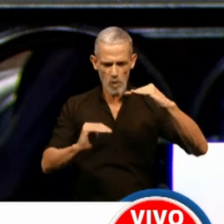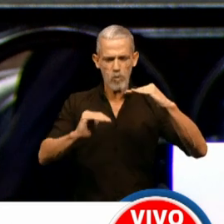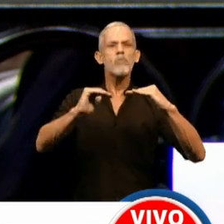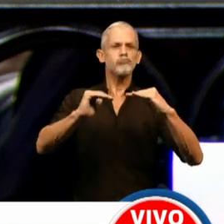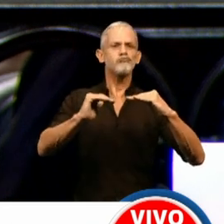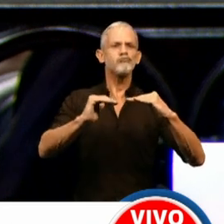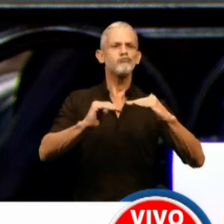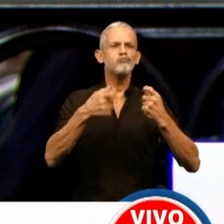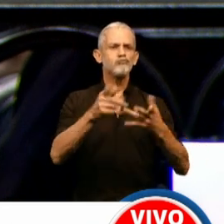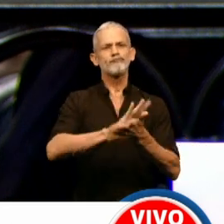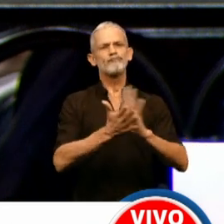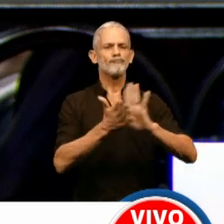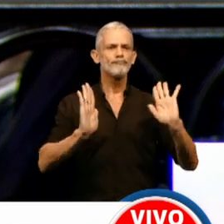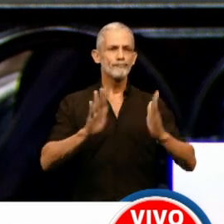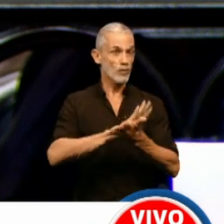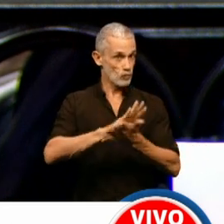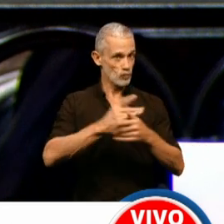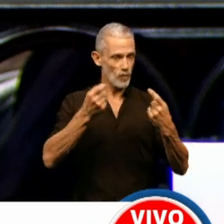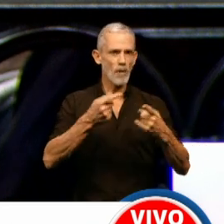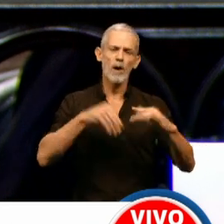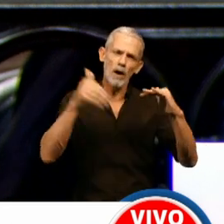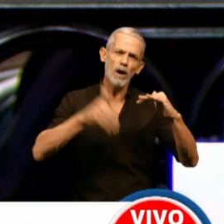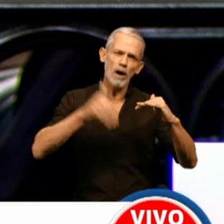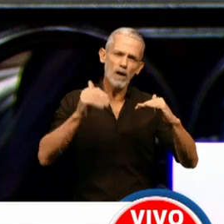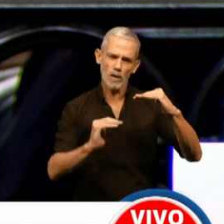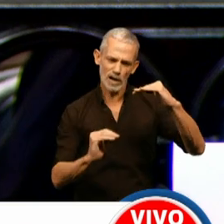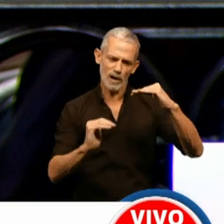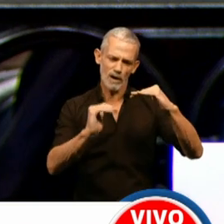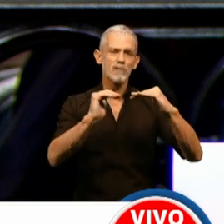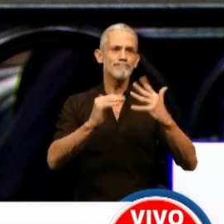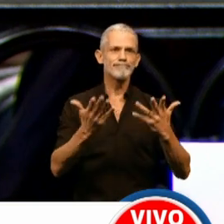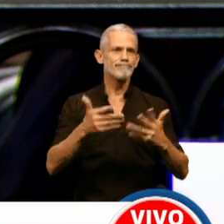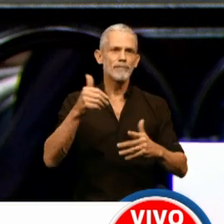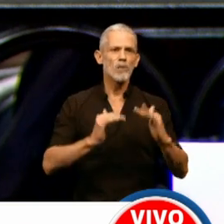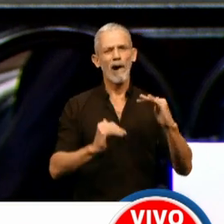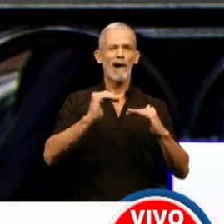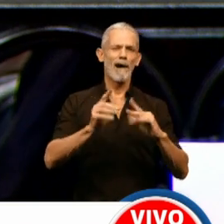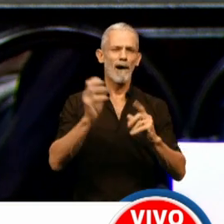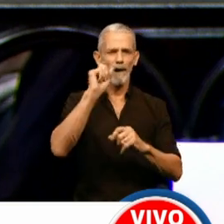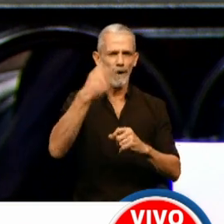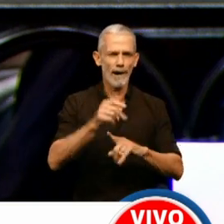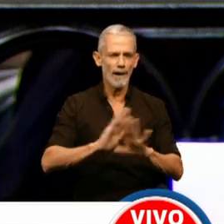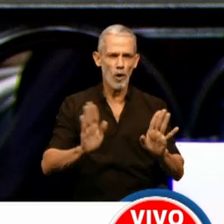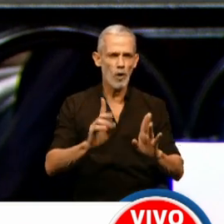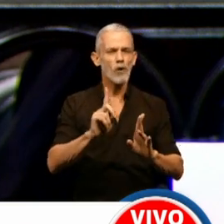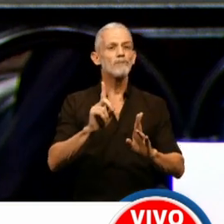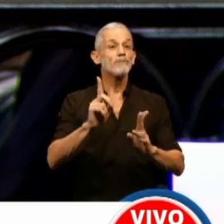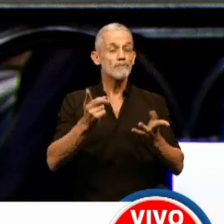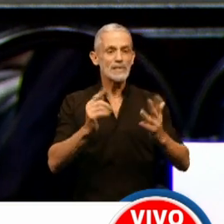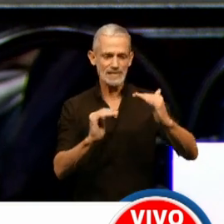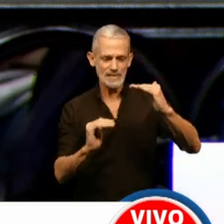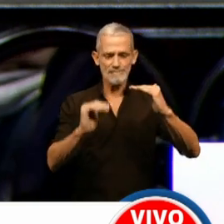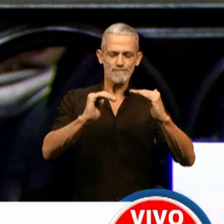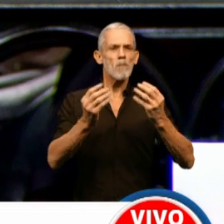es un acto de reparación porque tardamos porque nos tardamos en reparar es un acto de reparación